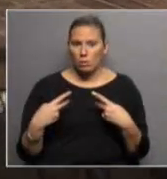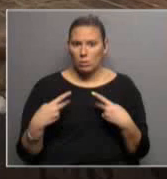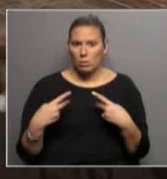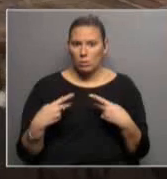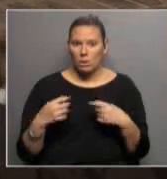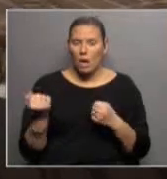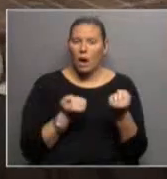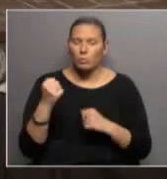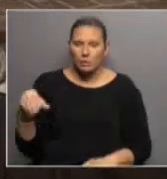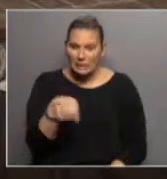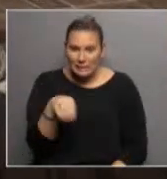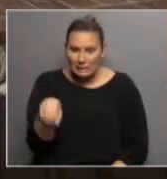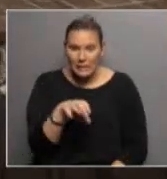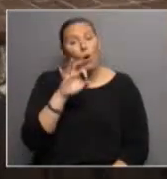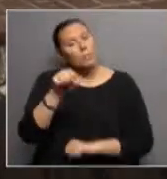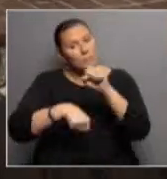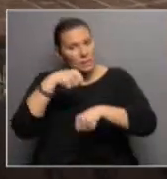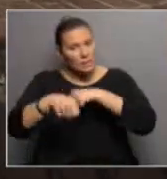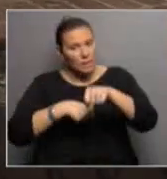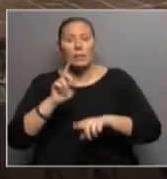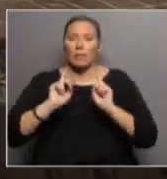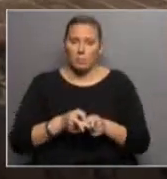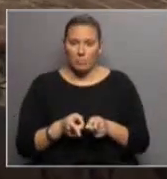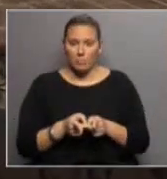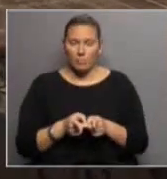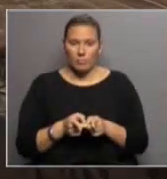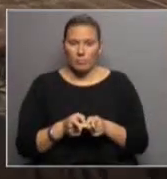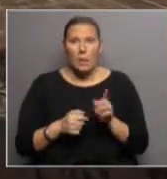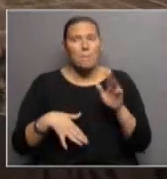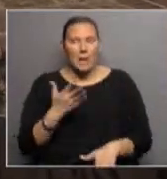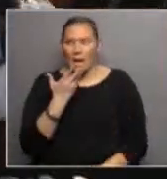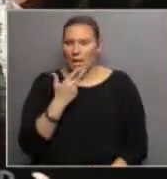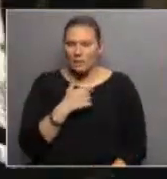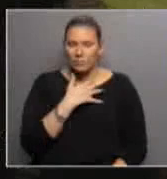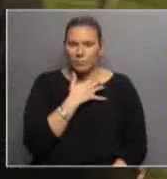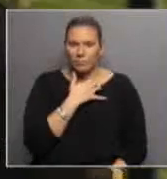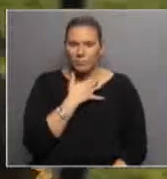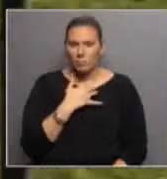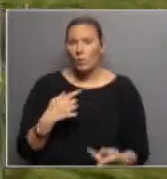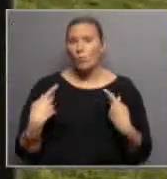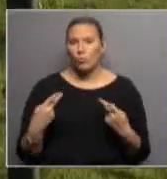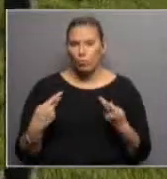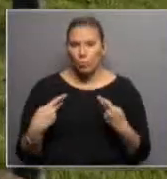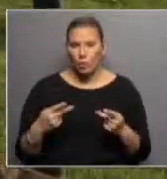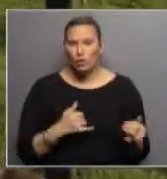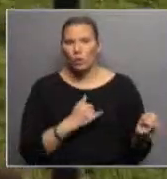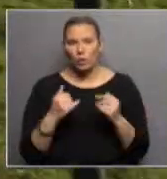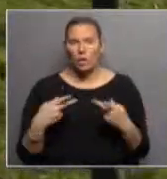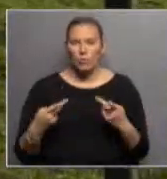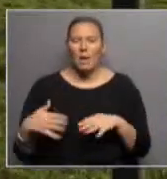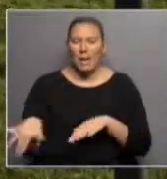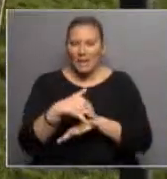y los autitos, me encantaba. O la bicicleta, andar en bicicleta, era lo que me encantaba. Y el fútbol, jugar todo el día al fútbol en la